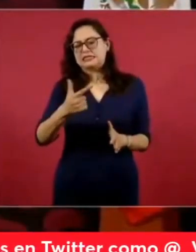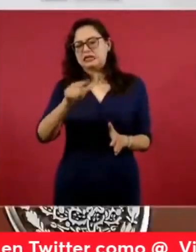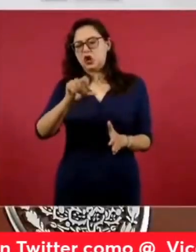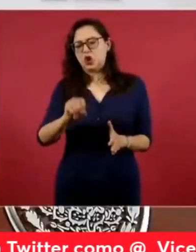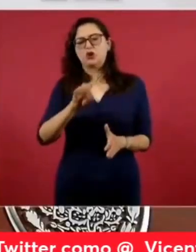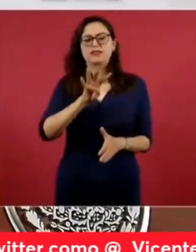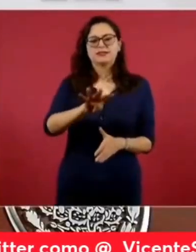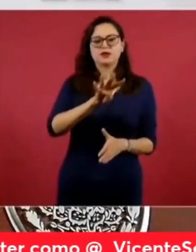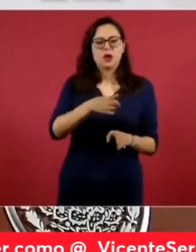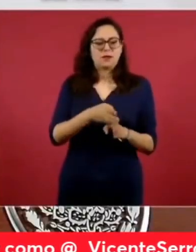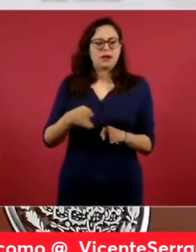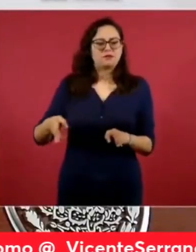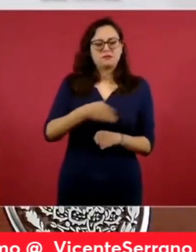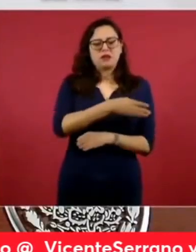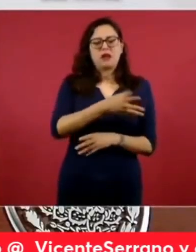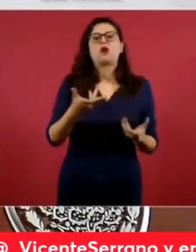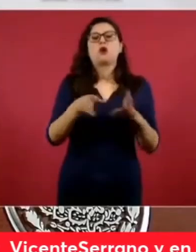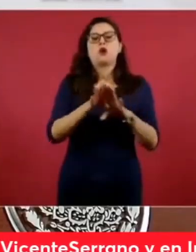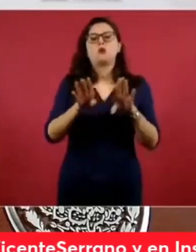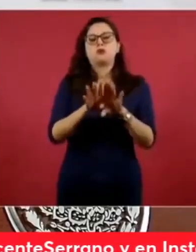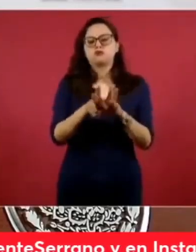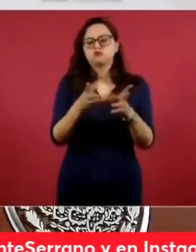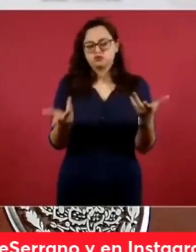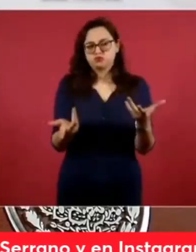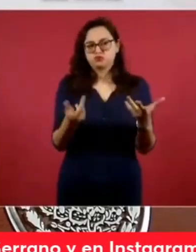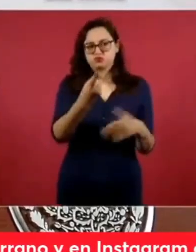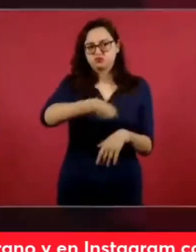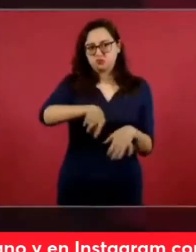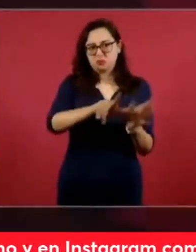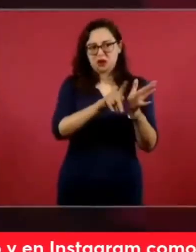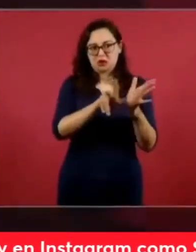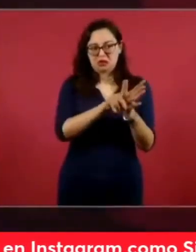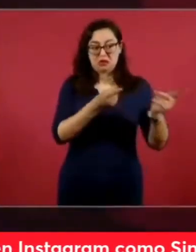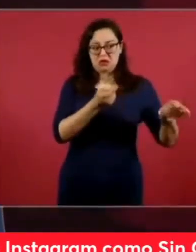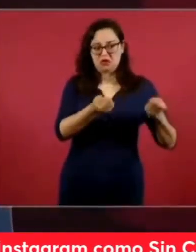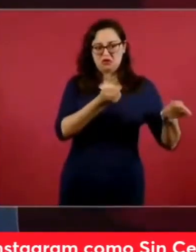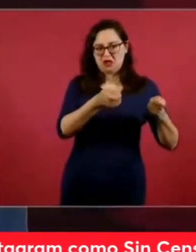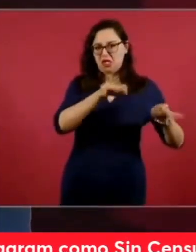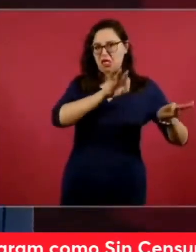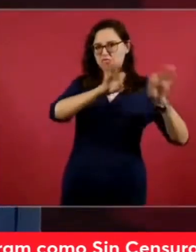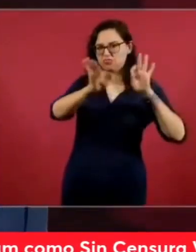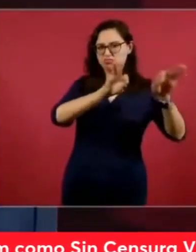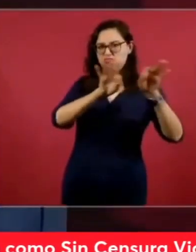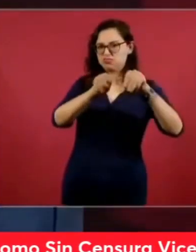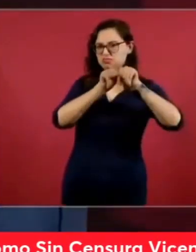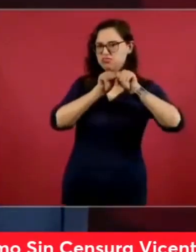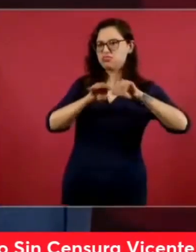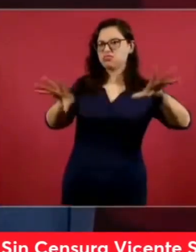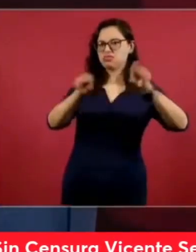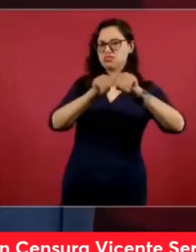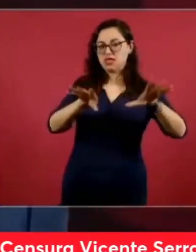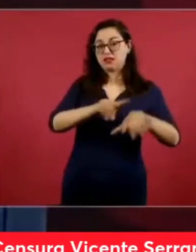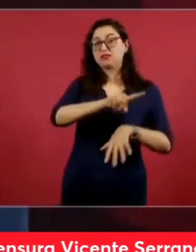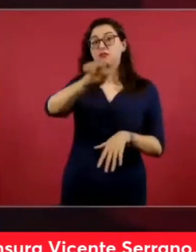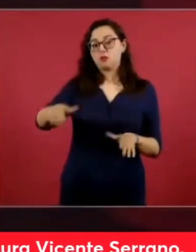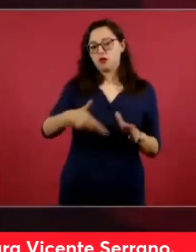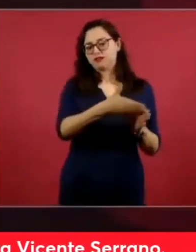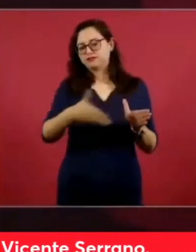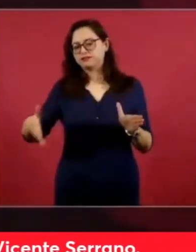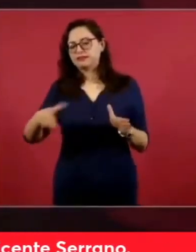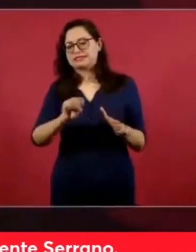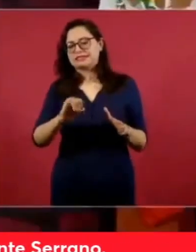y ahora el presupuesto no se les dirige a ellos, sino